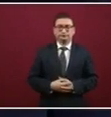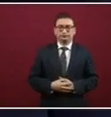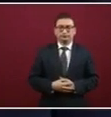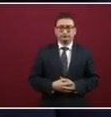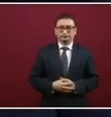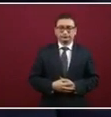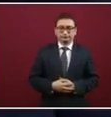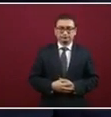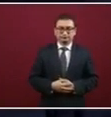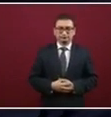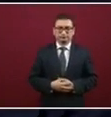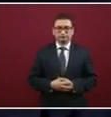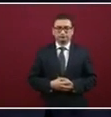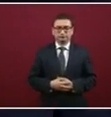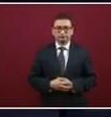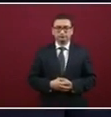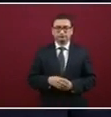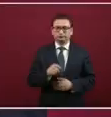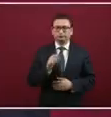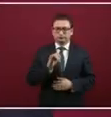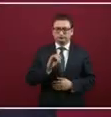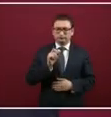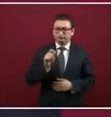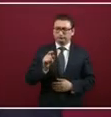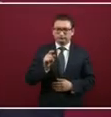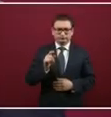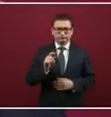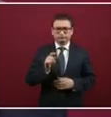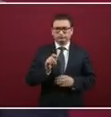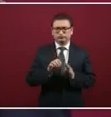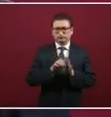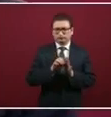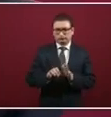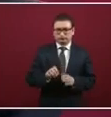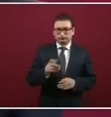Sí, ahí, por ejemplo, nos hemos